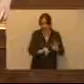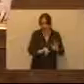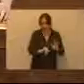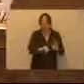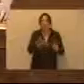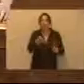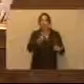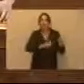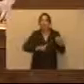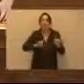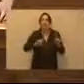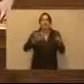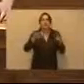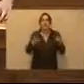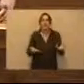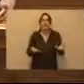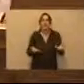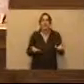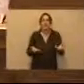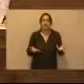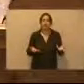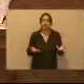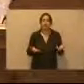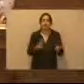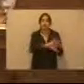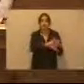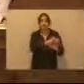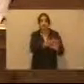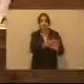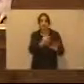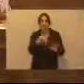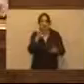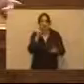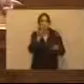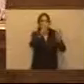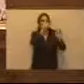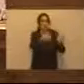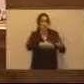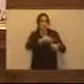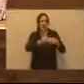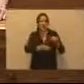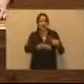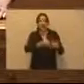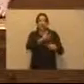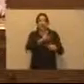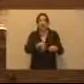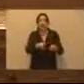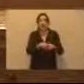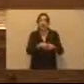é que el que lle vin fer hasta agora recórdame a carreira dun pito de Goiao.